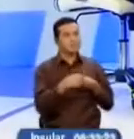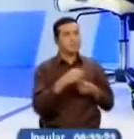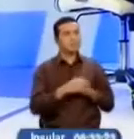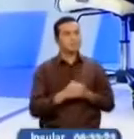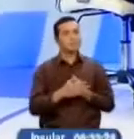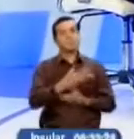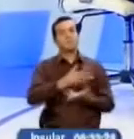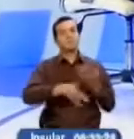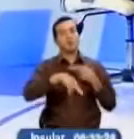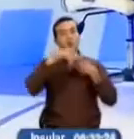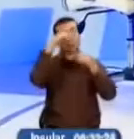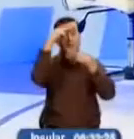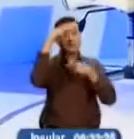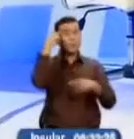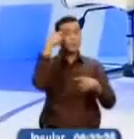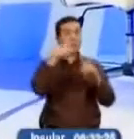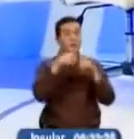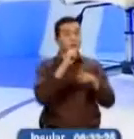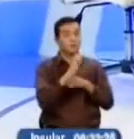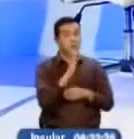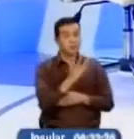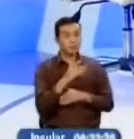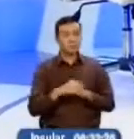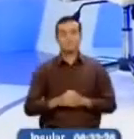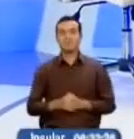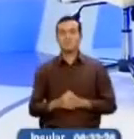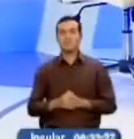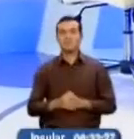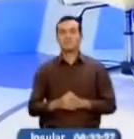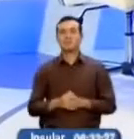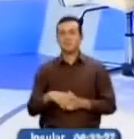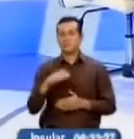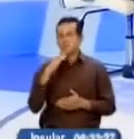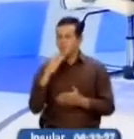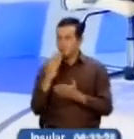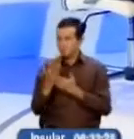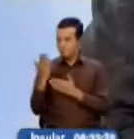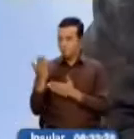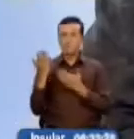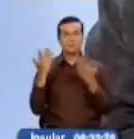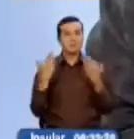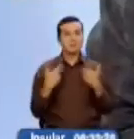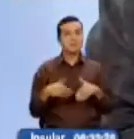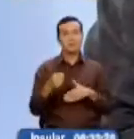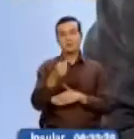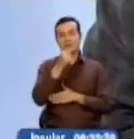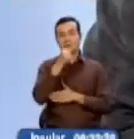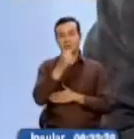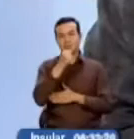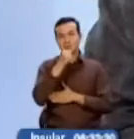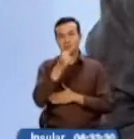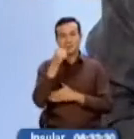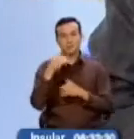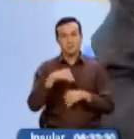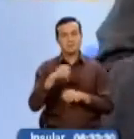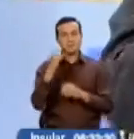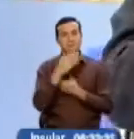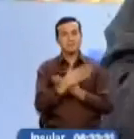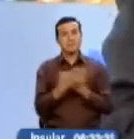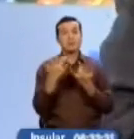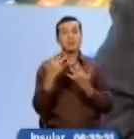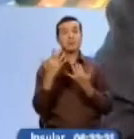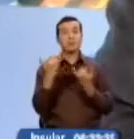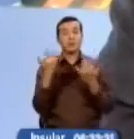mártires las buenas noticias con los ecuatorianos gracias no sólo hemos terminado esto fue pensamiento crítico con los ramos carlos